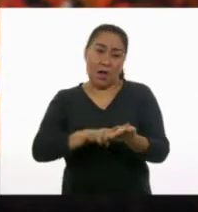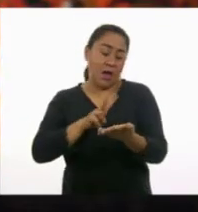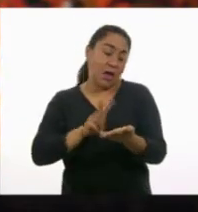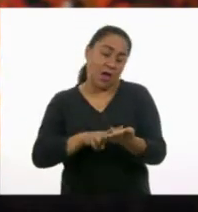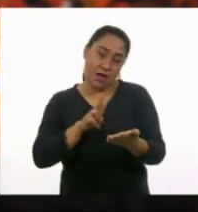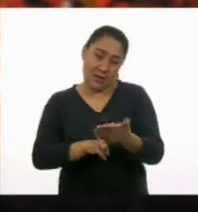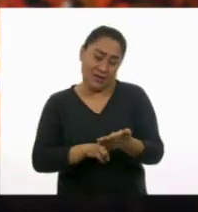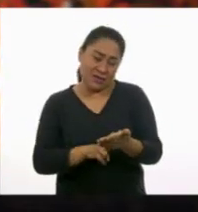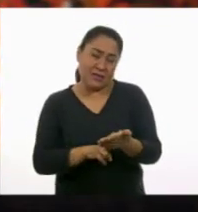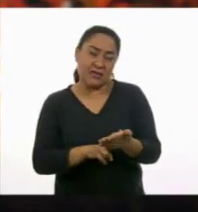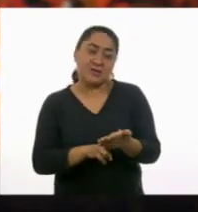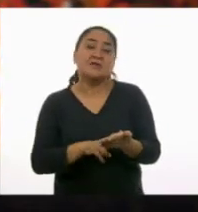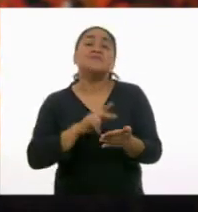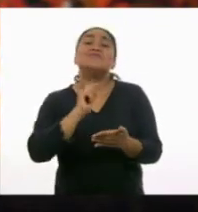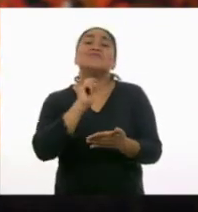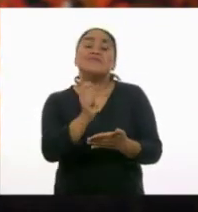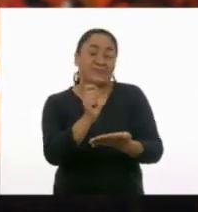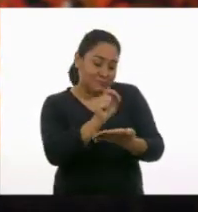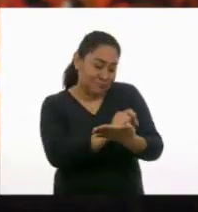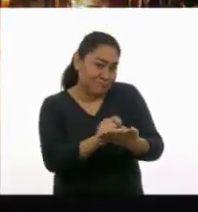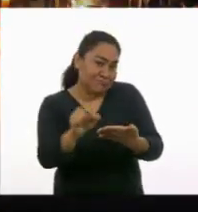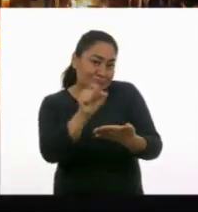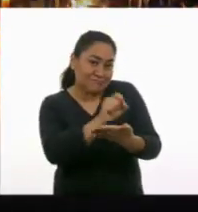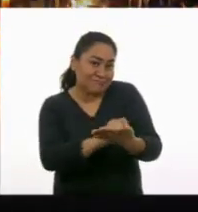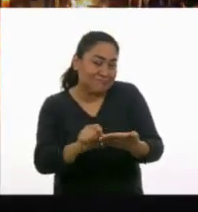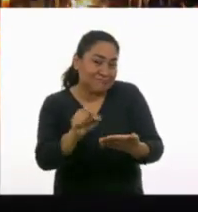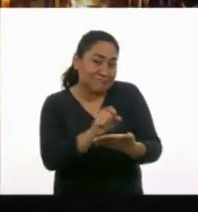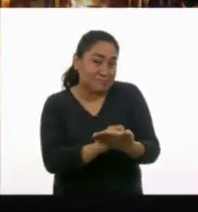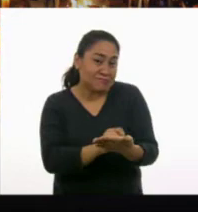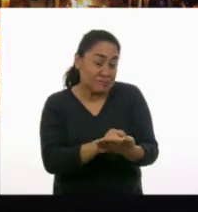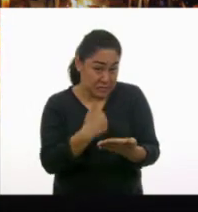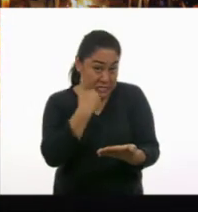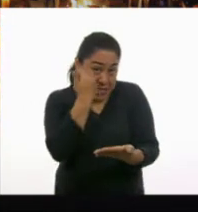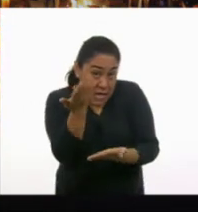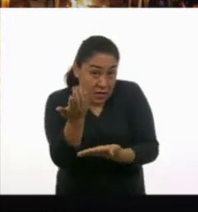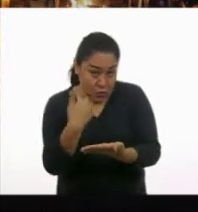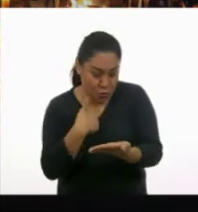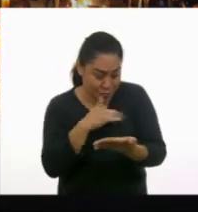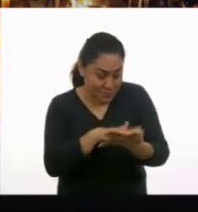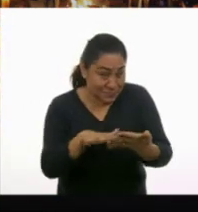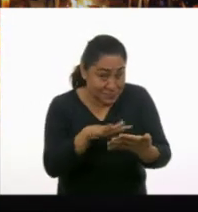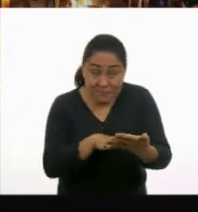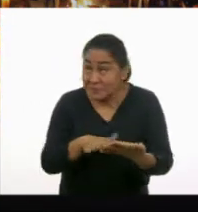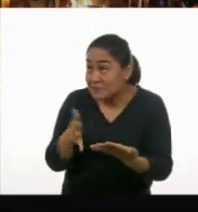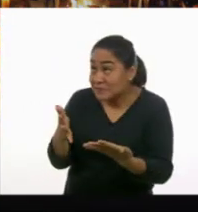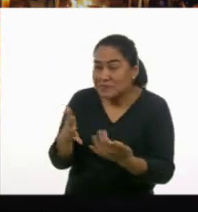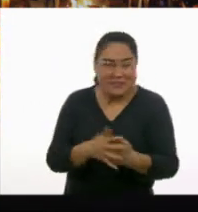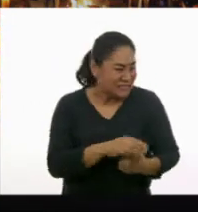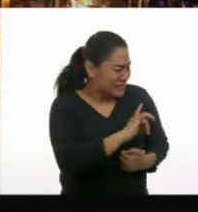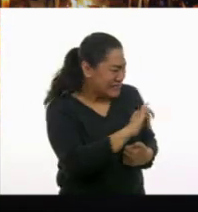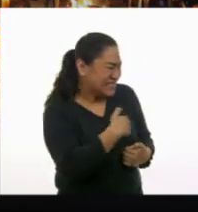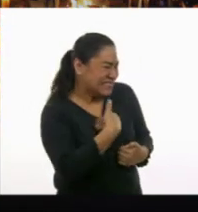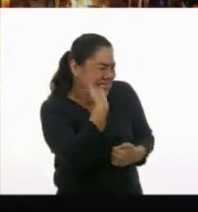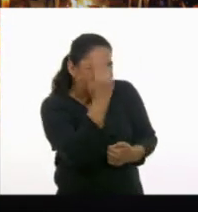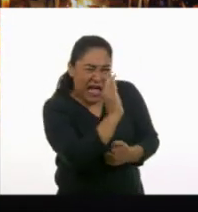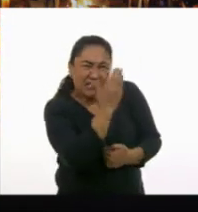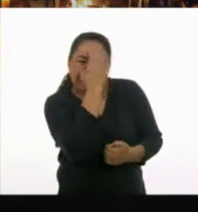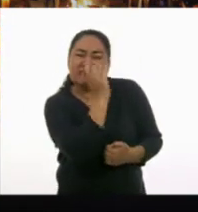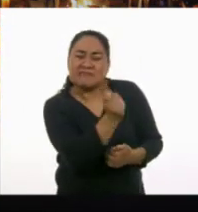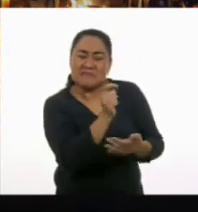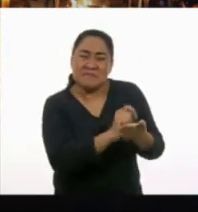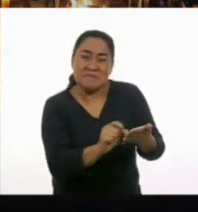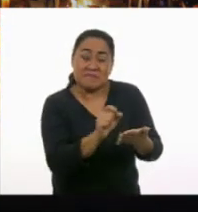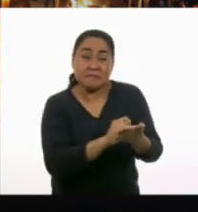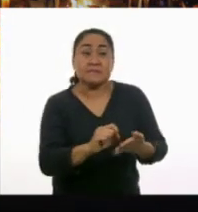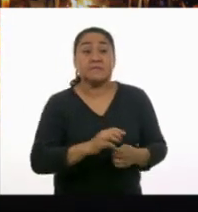este ejercicio de las letras? ¿Te gustaría que le diera lectura? Sí, me encantaría. Yo ya quiero conocerlas. Sí, porque